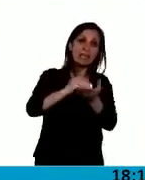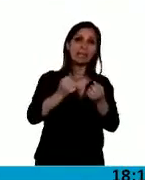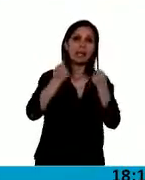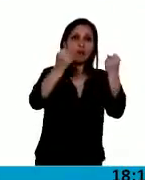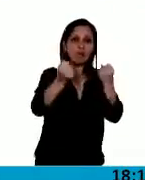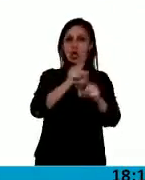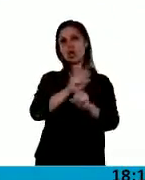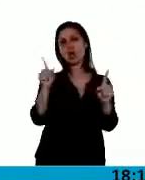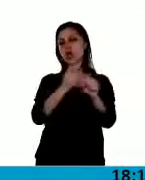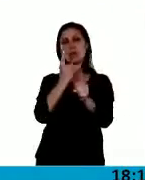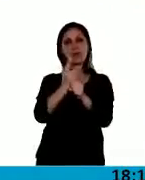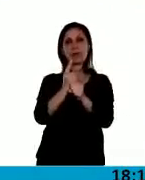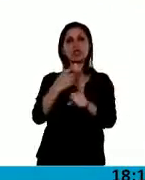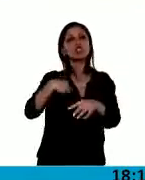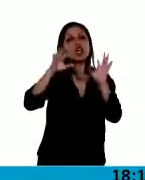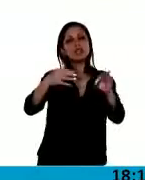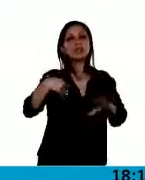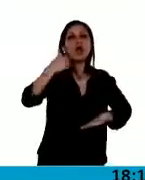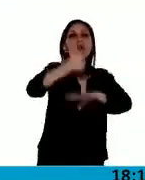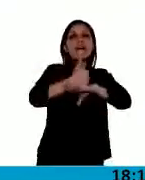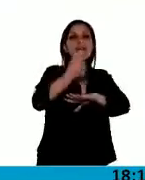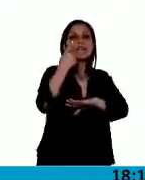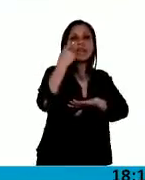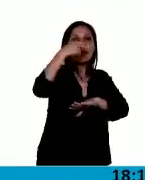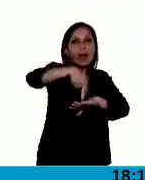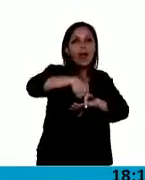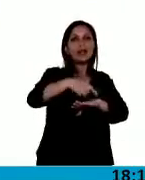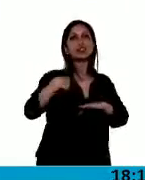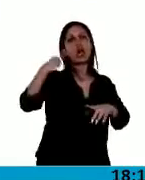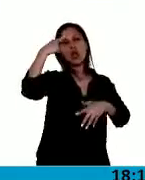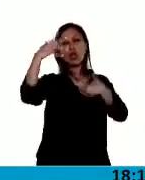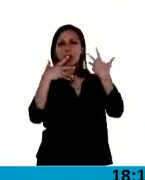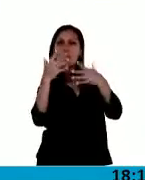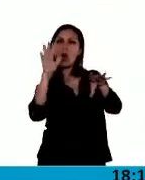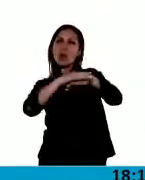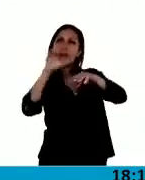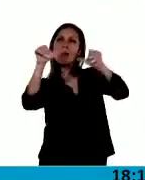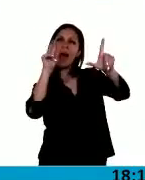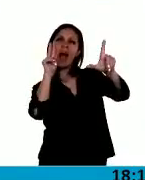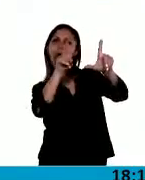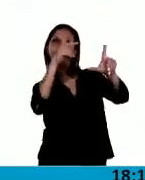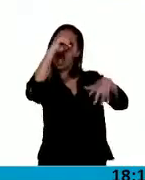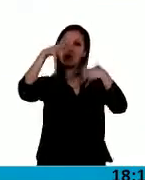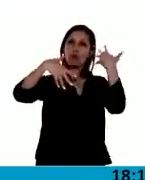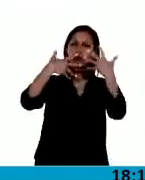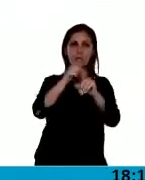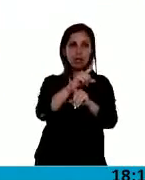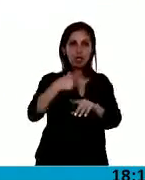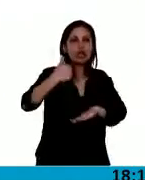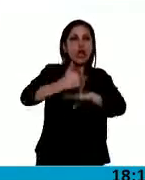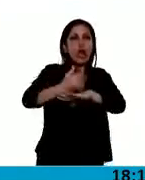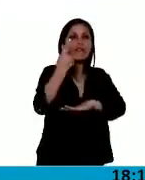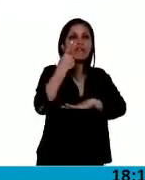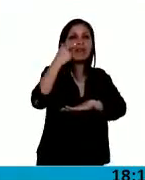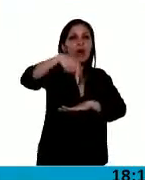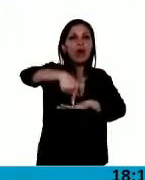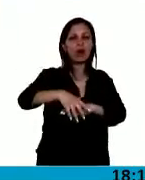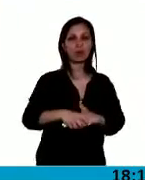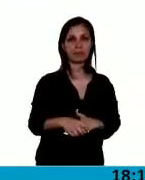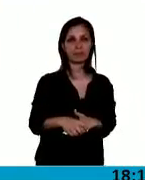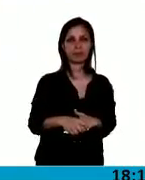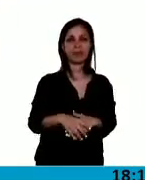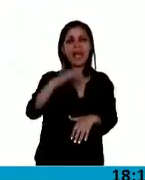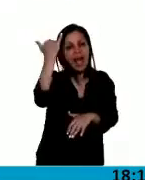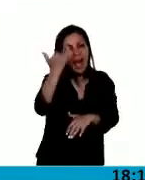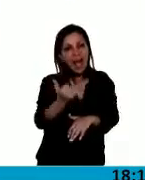sé porque vivo acá y no me confundo con las imágenes que pasan por la tele en enero. Señor presidente, ha quedado